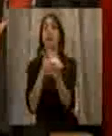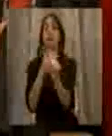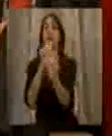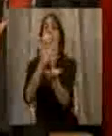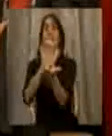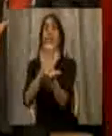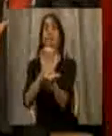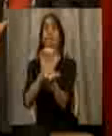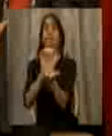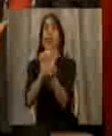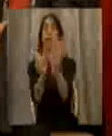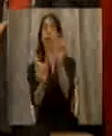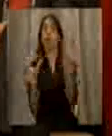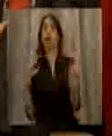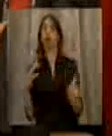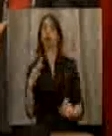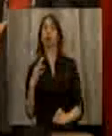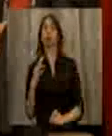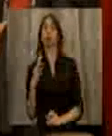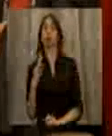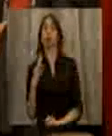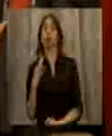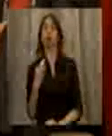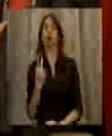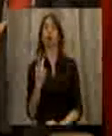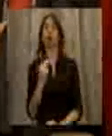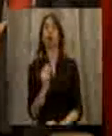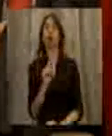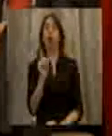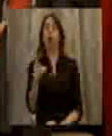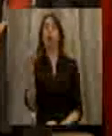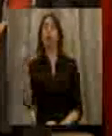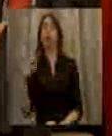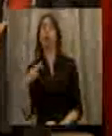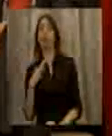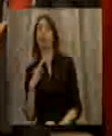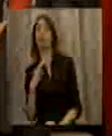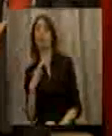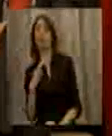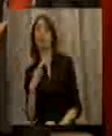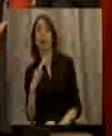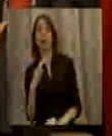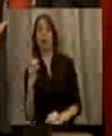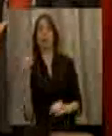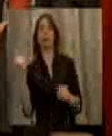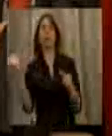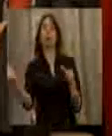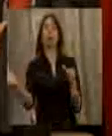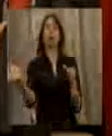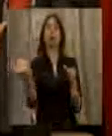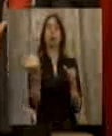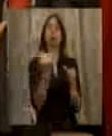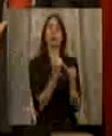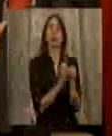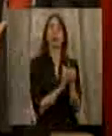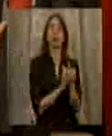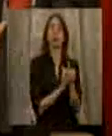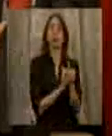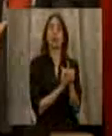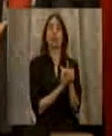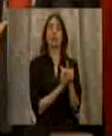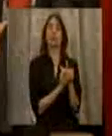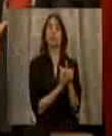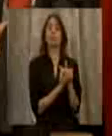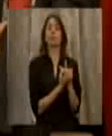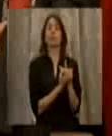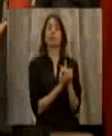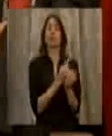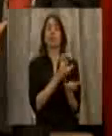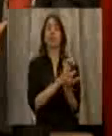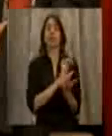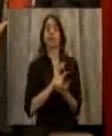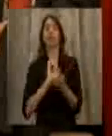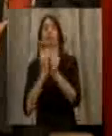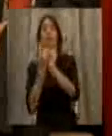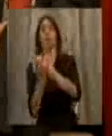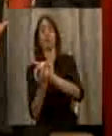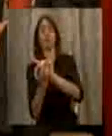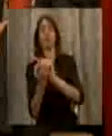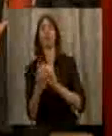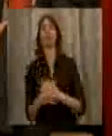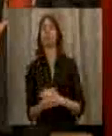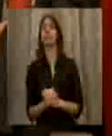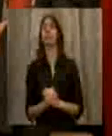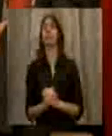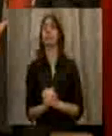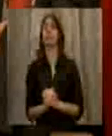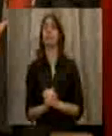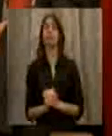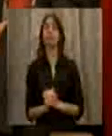Estado al ciudadano y no obligando al ciudadano a tener que acercarse al Estado.